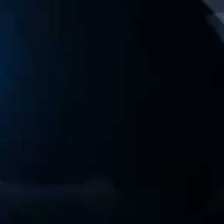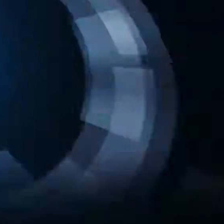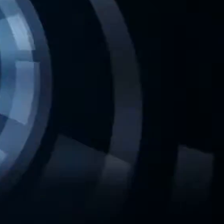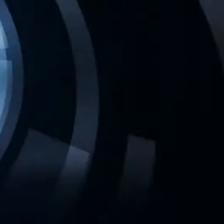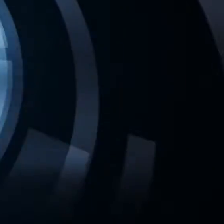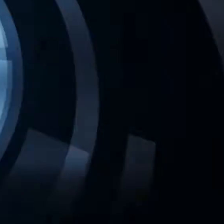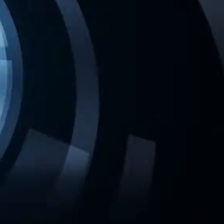¡Gracias!